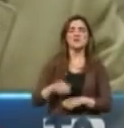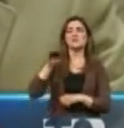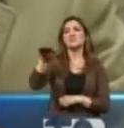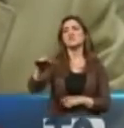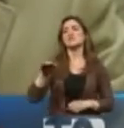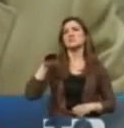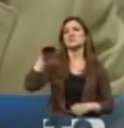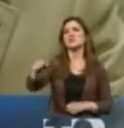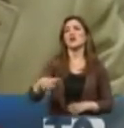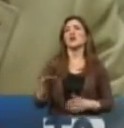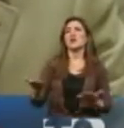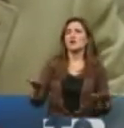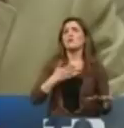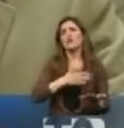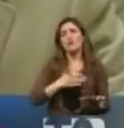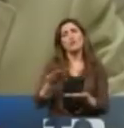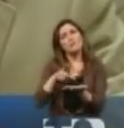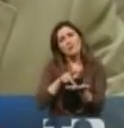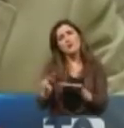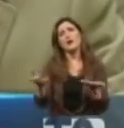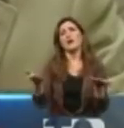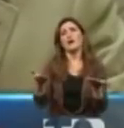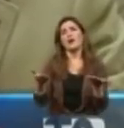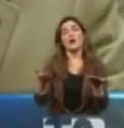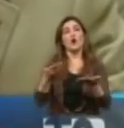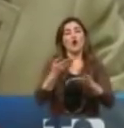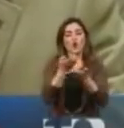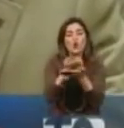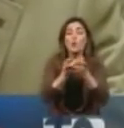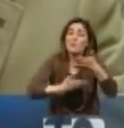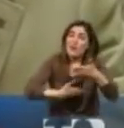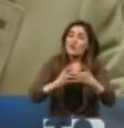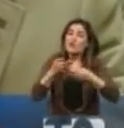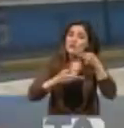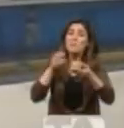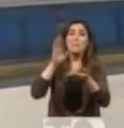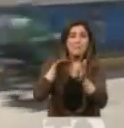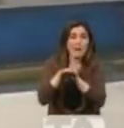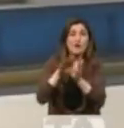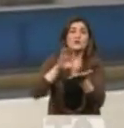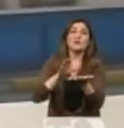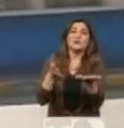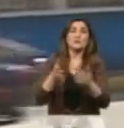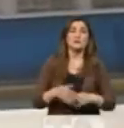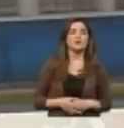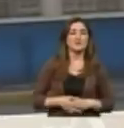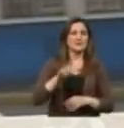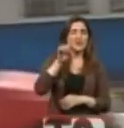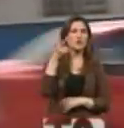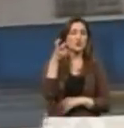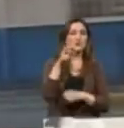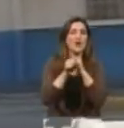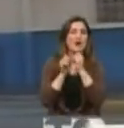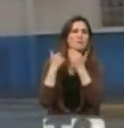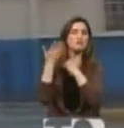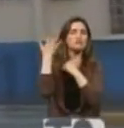Planteamos desde esa época que nos pagaran con bonos negociables del Banco Central. Pero esta institución con 112 años